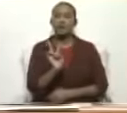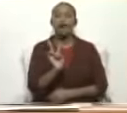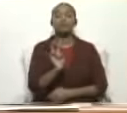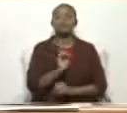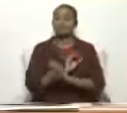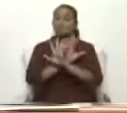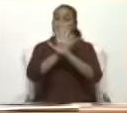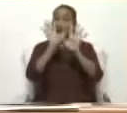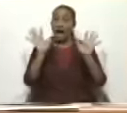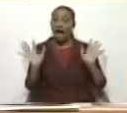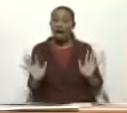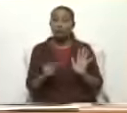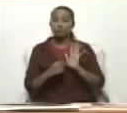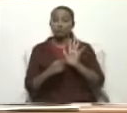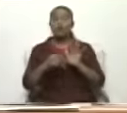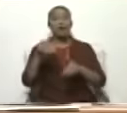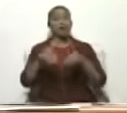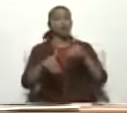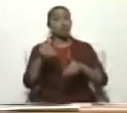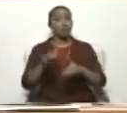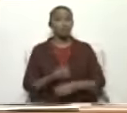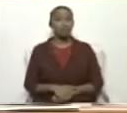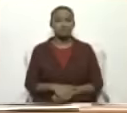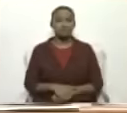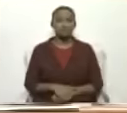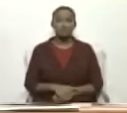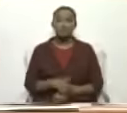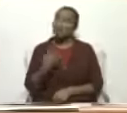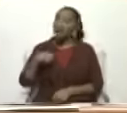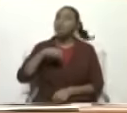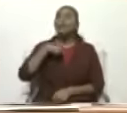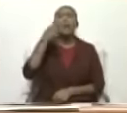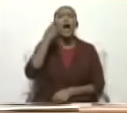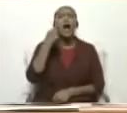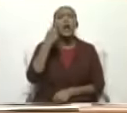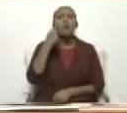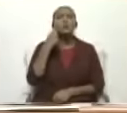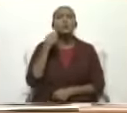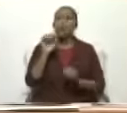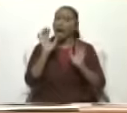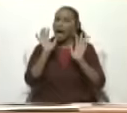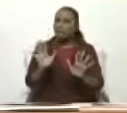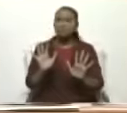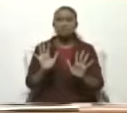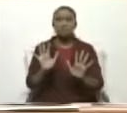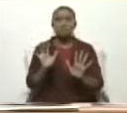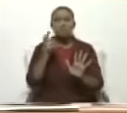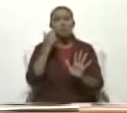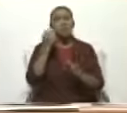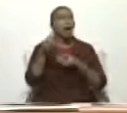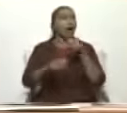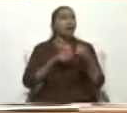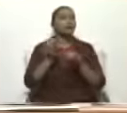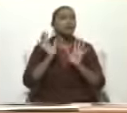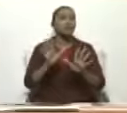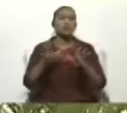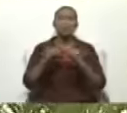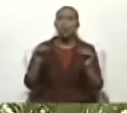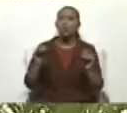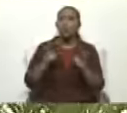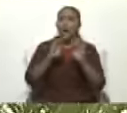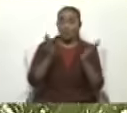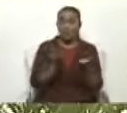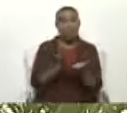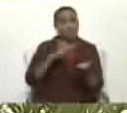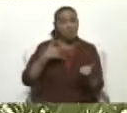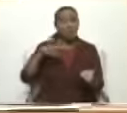historia. No de Venezuela, porque aquí estamos acostumbrados a hacerlas así en el mundo, y comparemos lo que ocurre en otras partes.